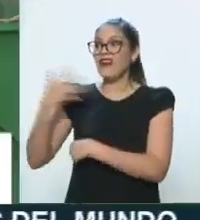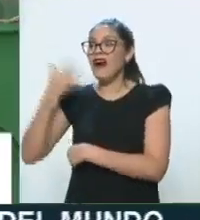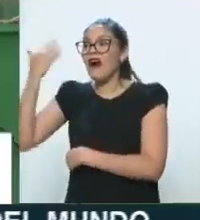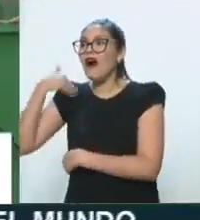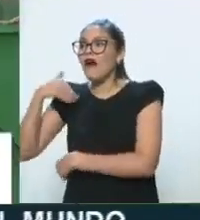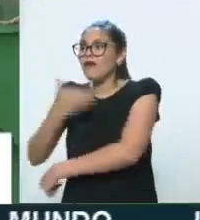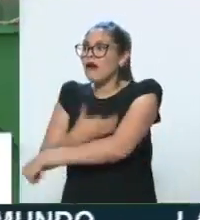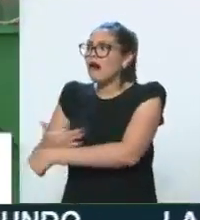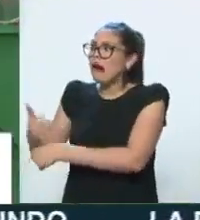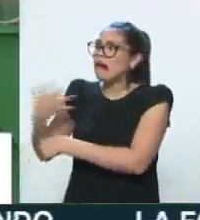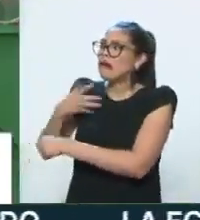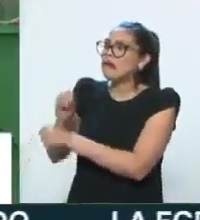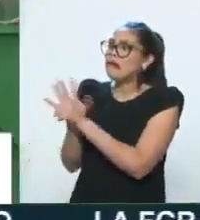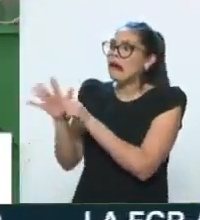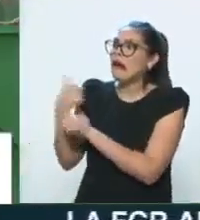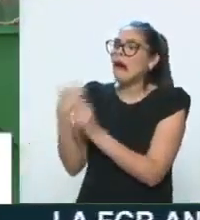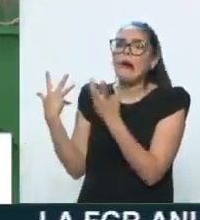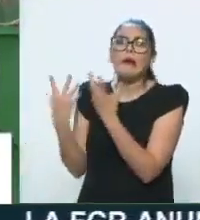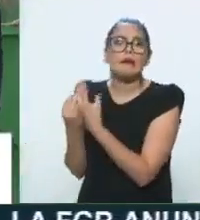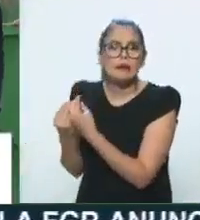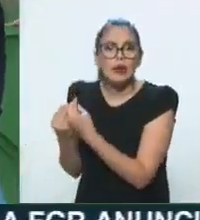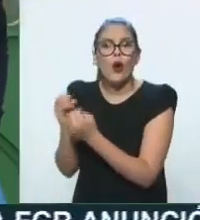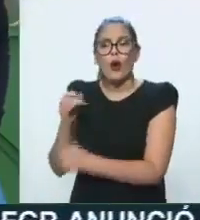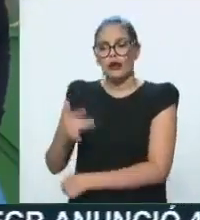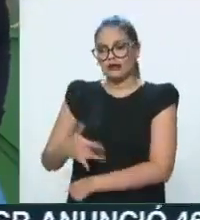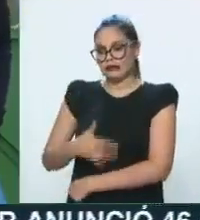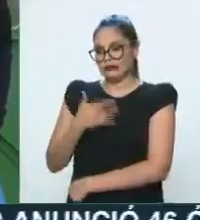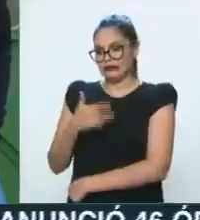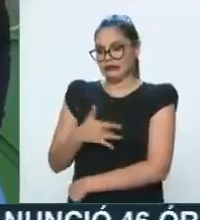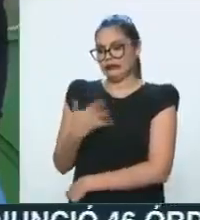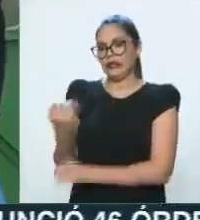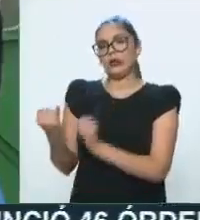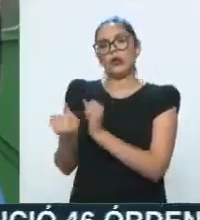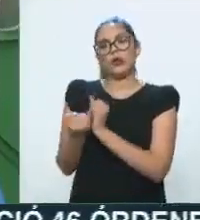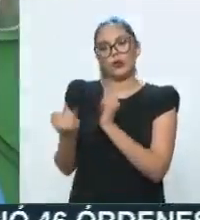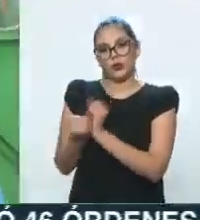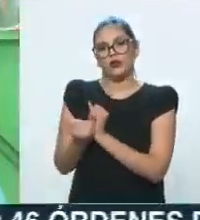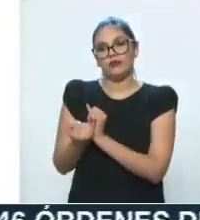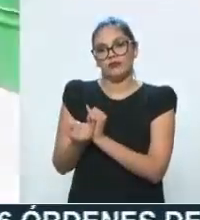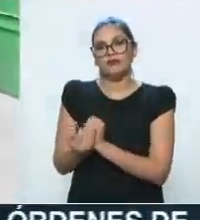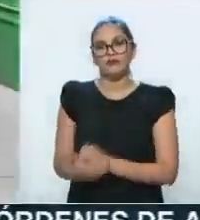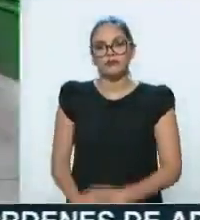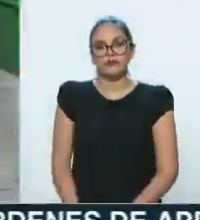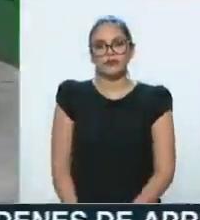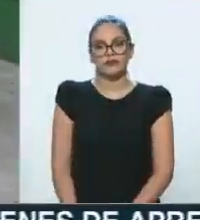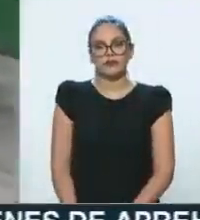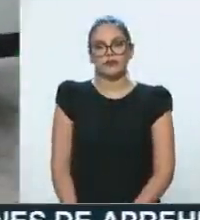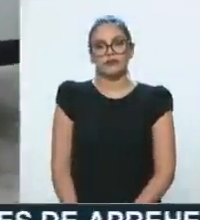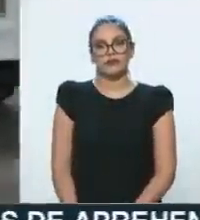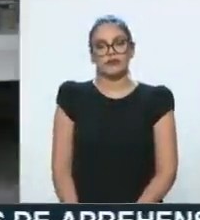o sintomatología COVID de acuerdo al mensaje que manda al SMS.